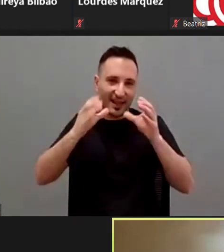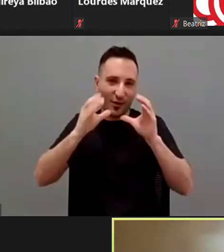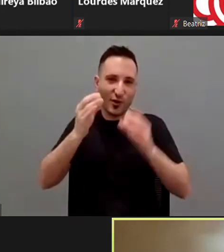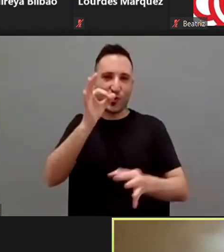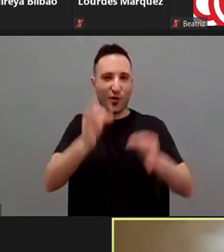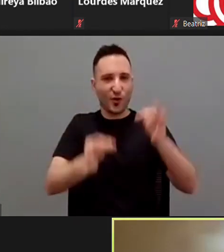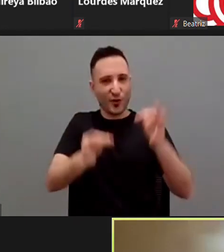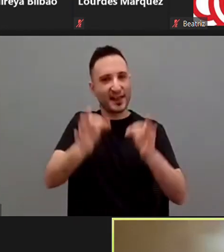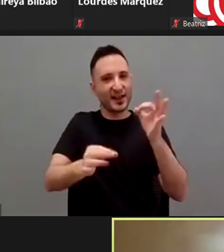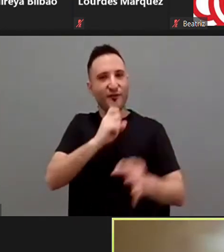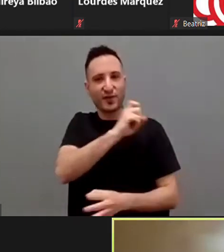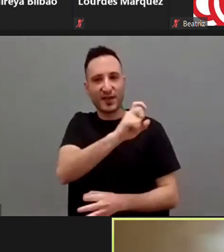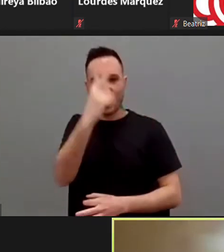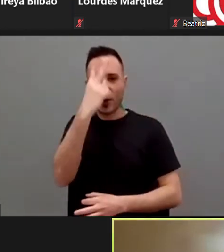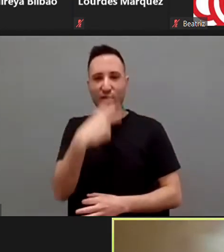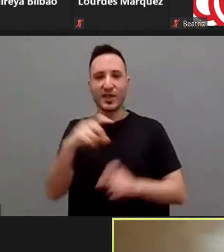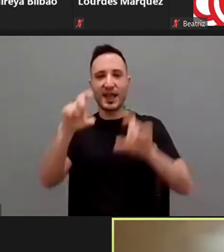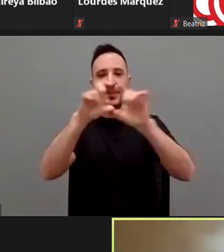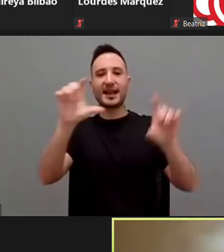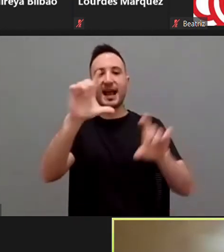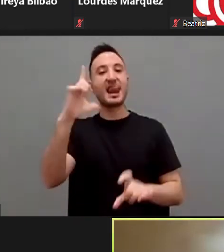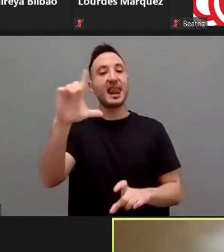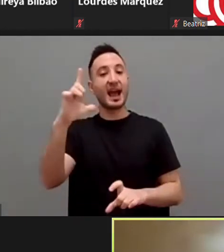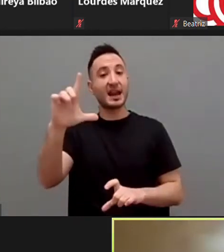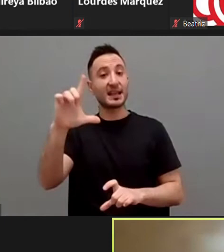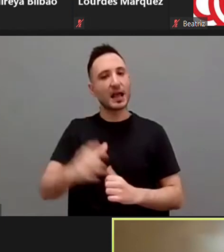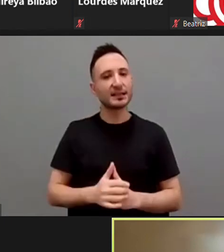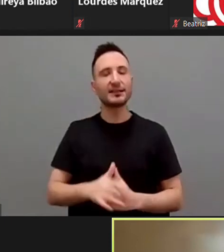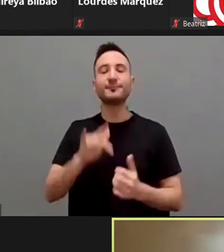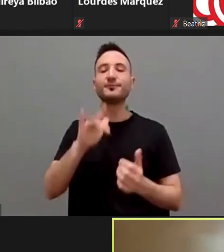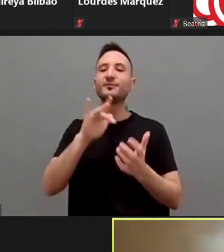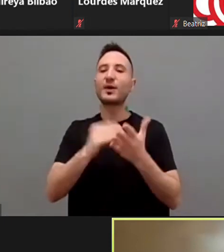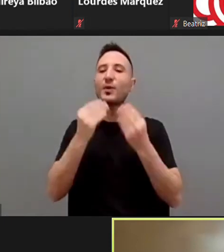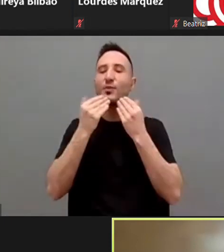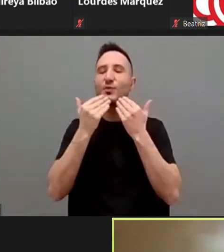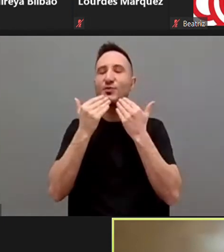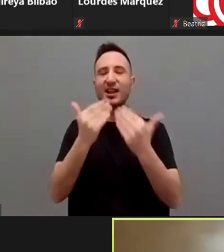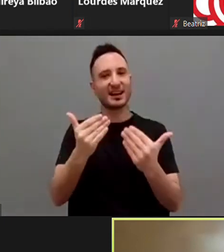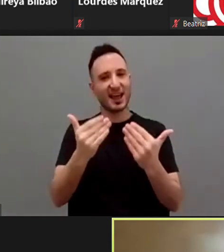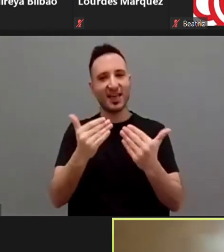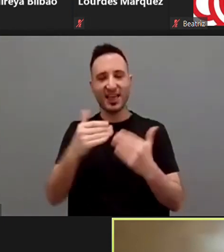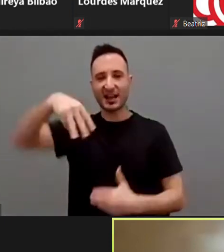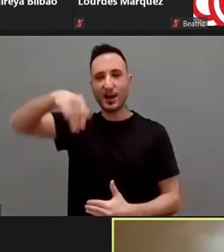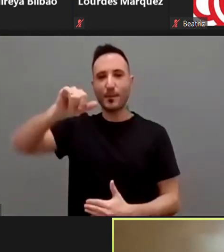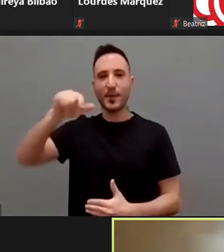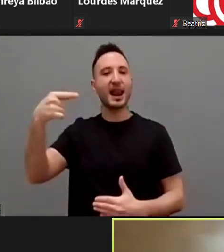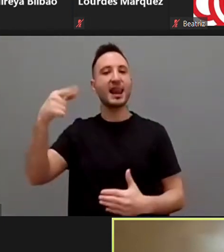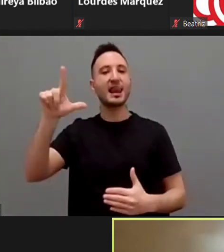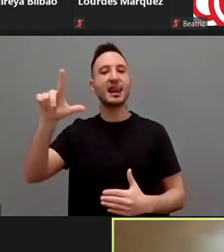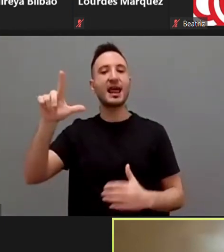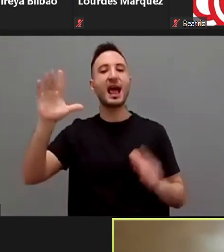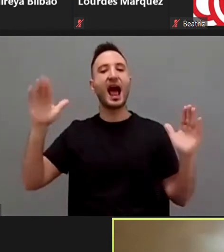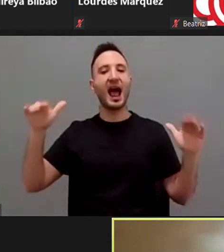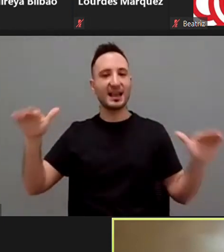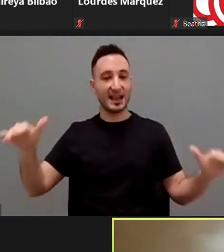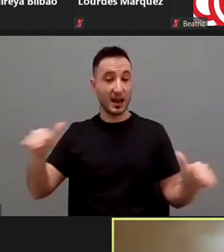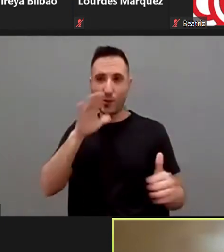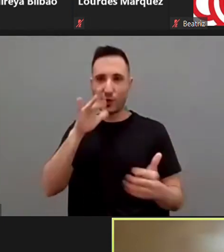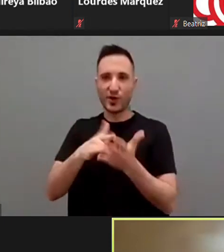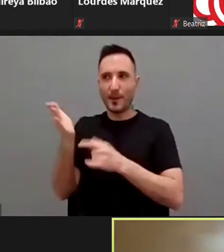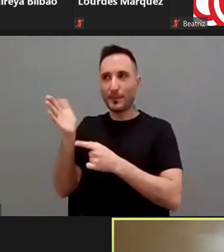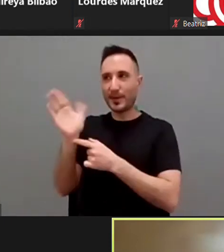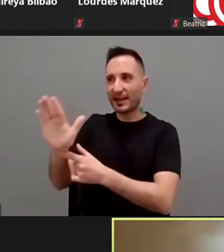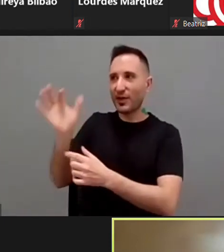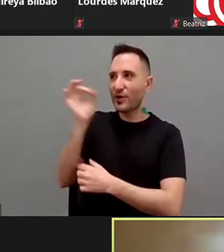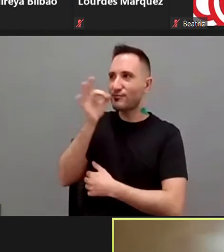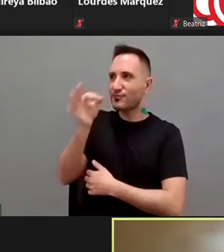11 y Legalitas Lab. Muchísimas gracias, Miguel Ángel, por tu presentación y